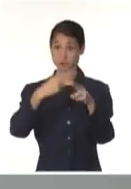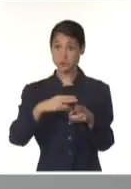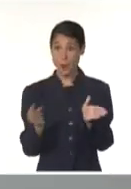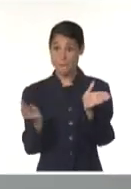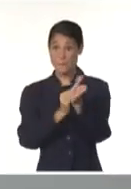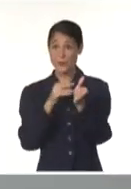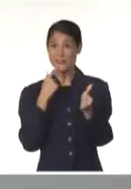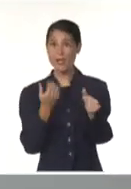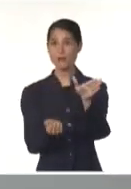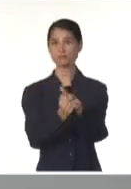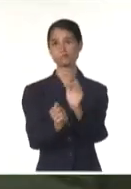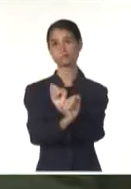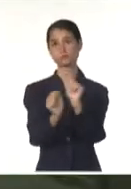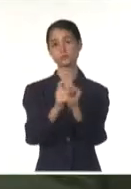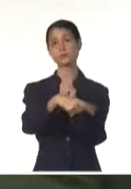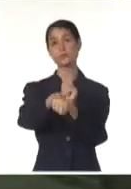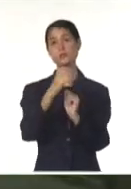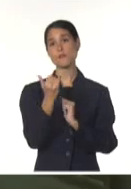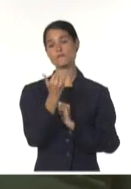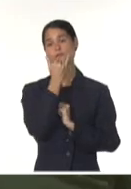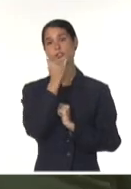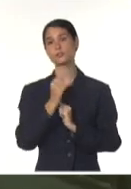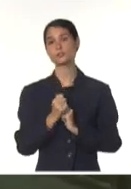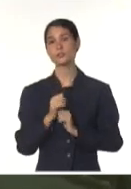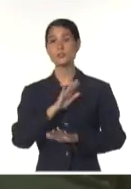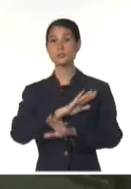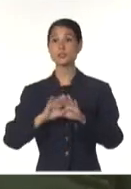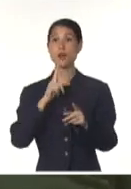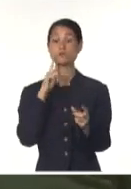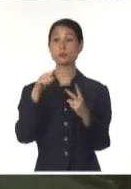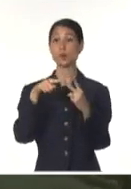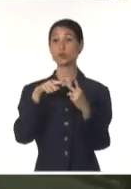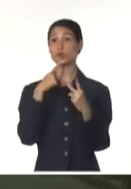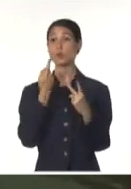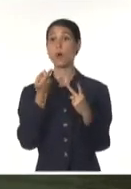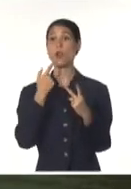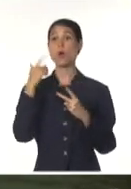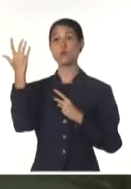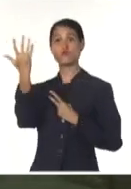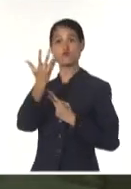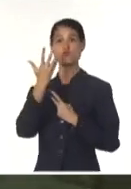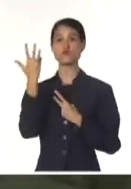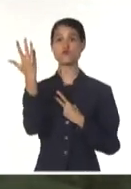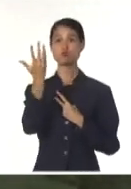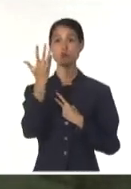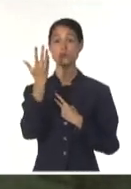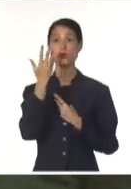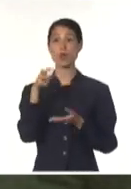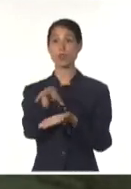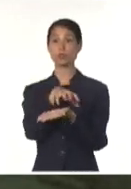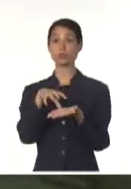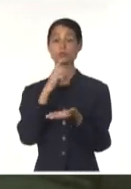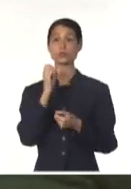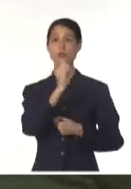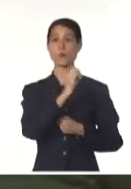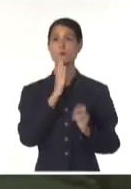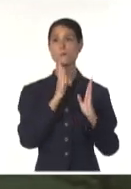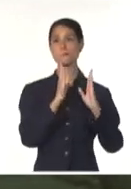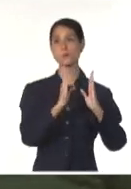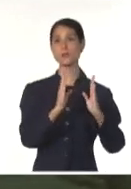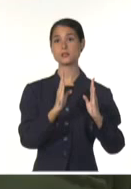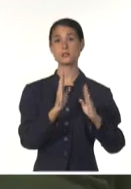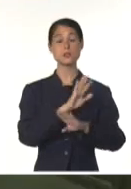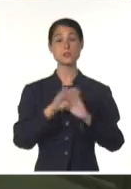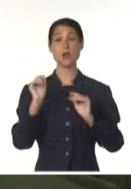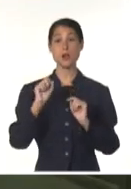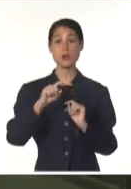relación al evento ciclónico, ahora empiezan a fluir las primeras informaciones después de su paso, después que ha iniciado su paso por el